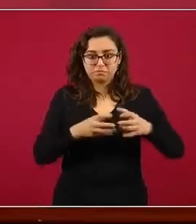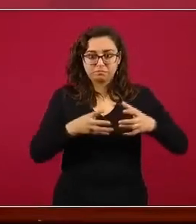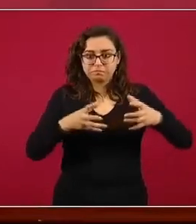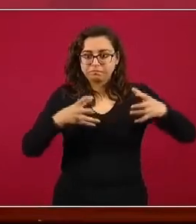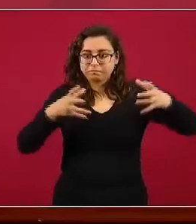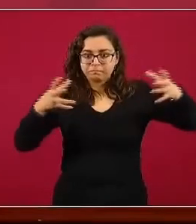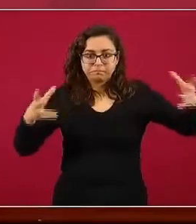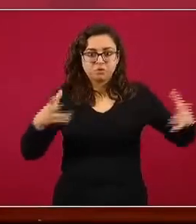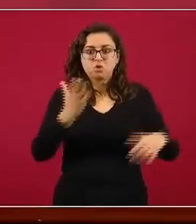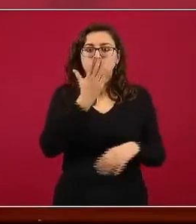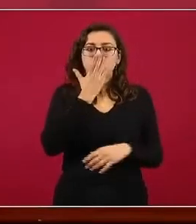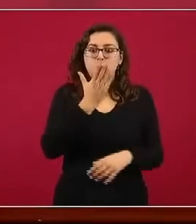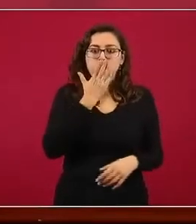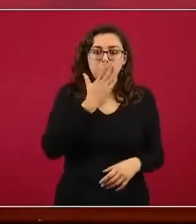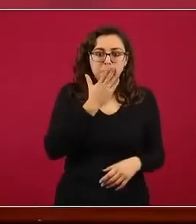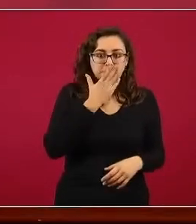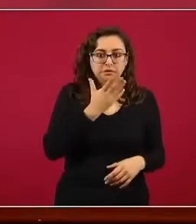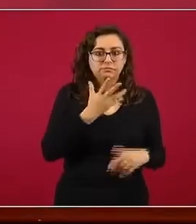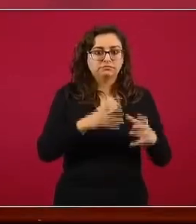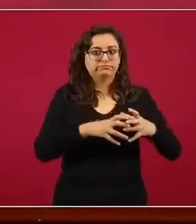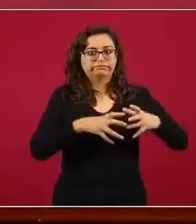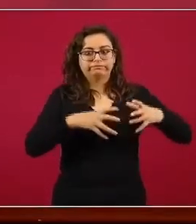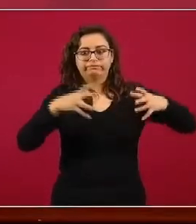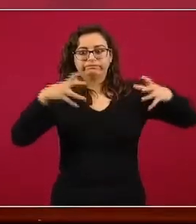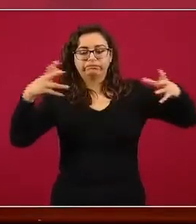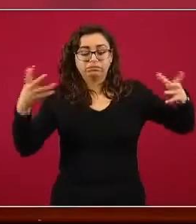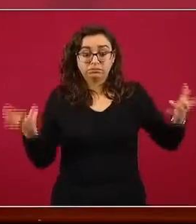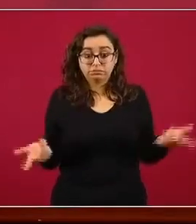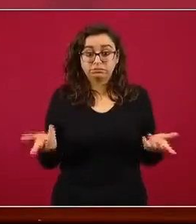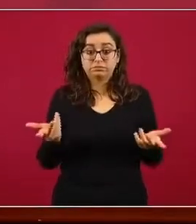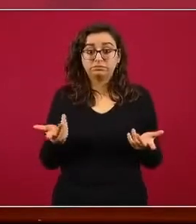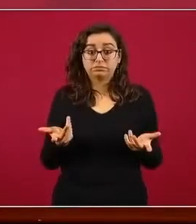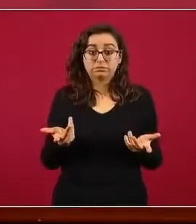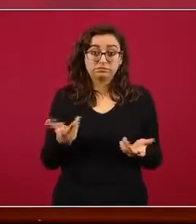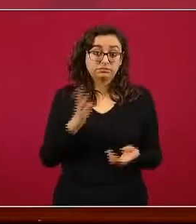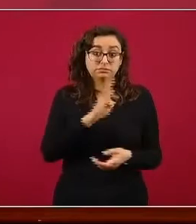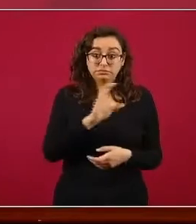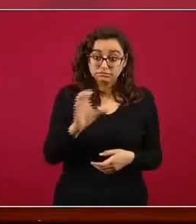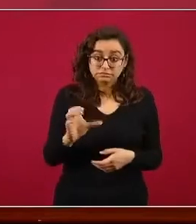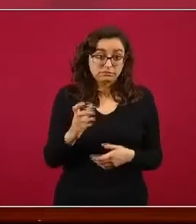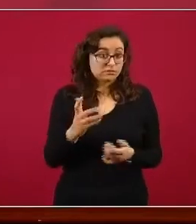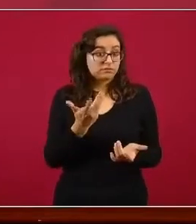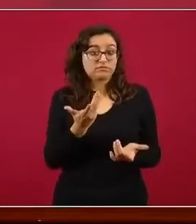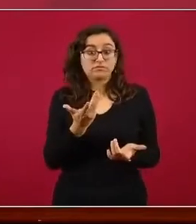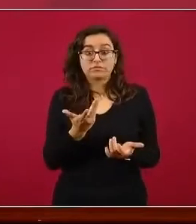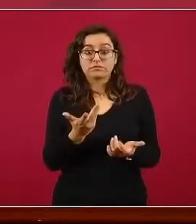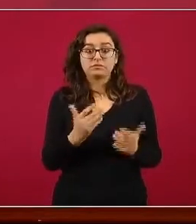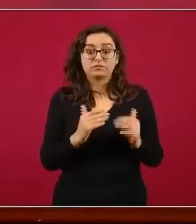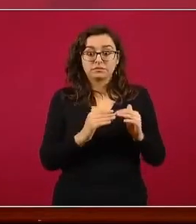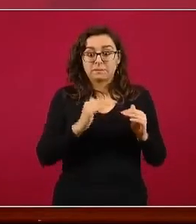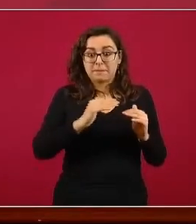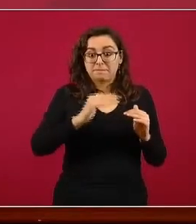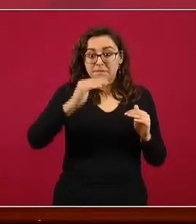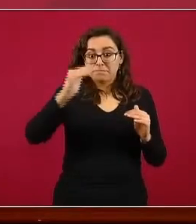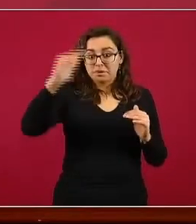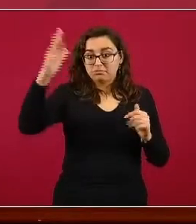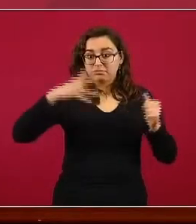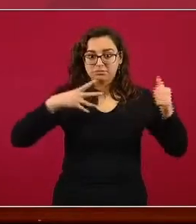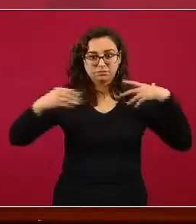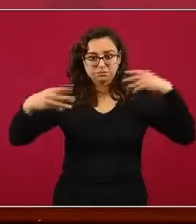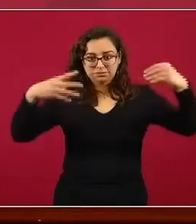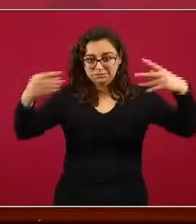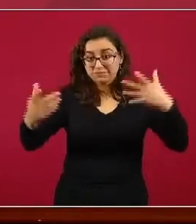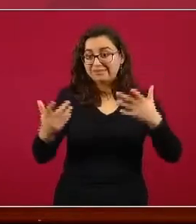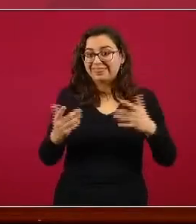repuntando también en Sonora, en varias otras entidades federativas o en Baja California, tenemos actividad epidémica.